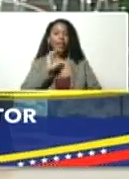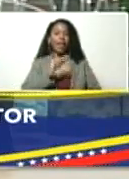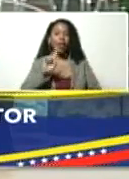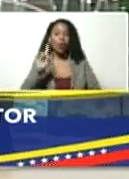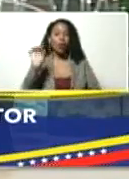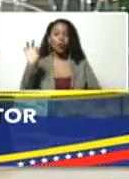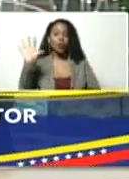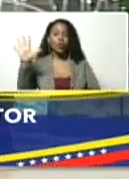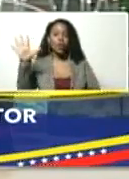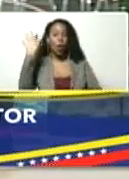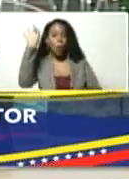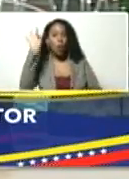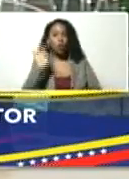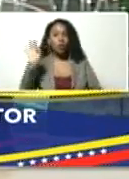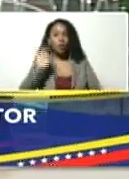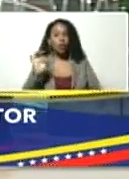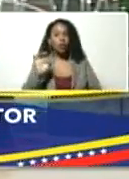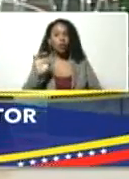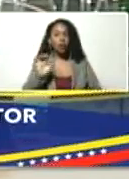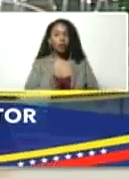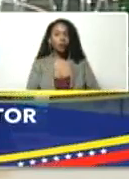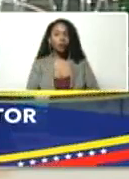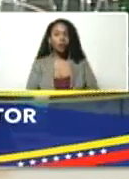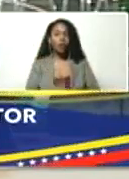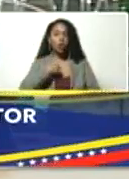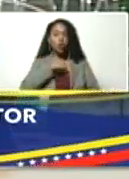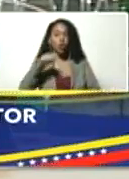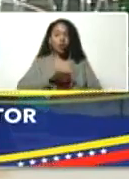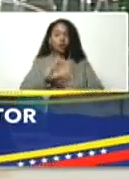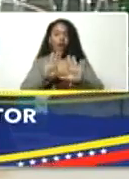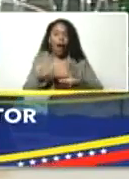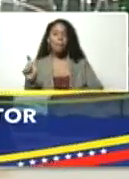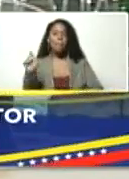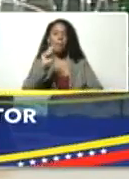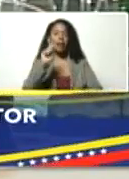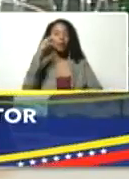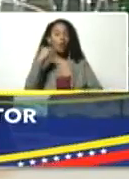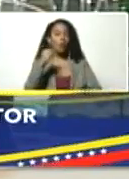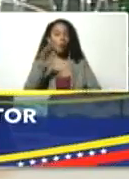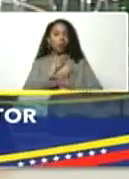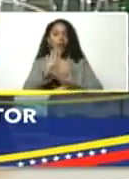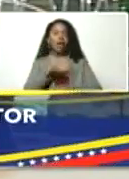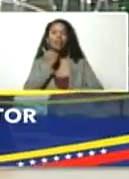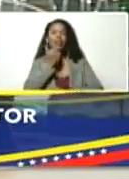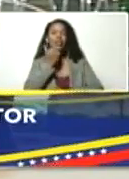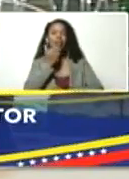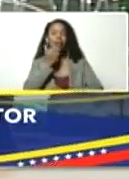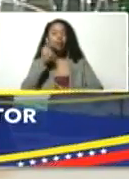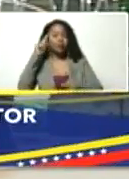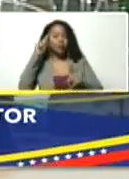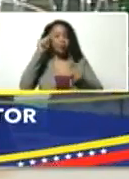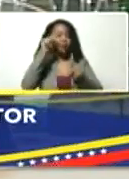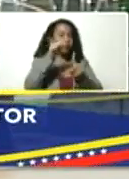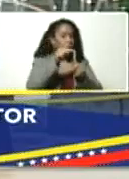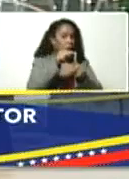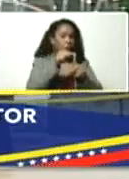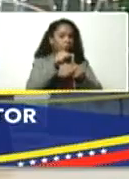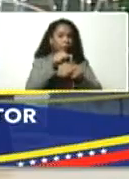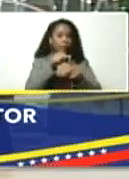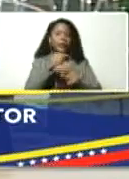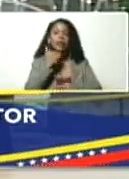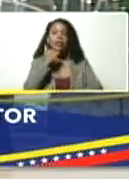31.5% este año 2022. Ya estamos en el mes de noviembre, ya vamos enrumbados pues, hacia el final